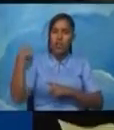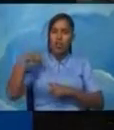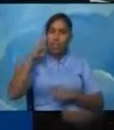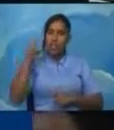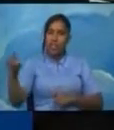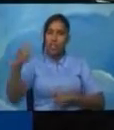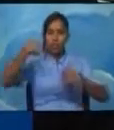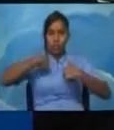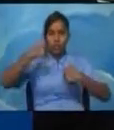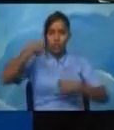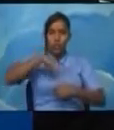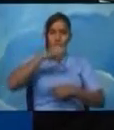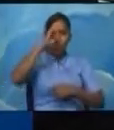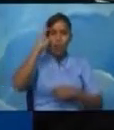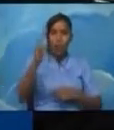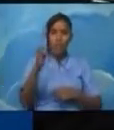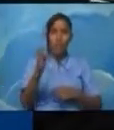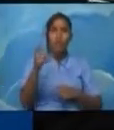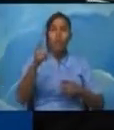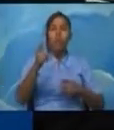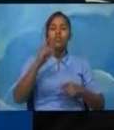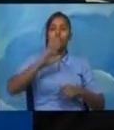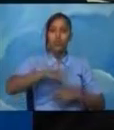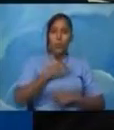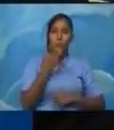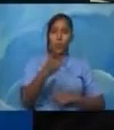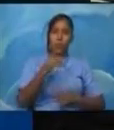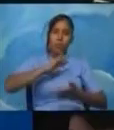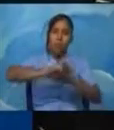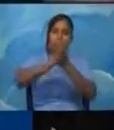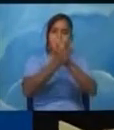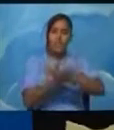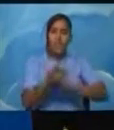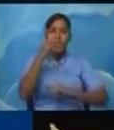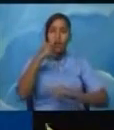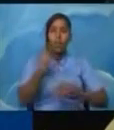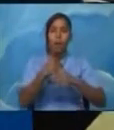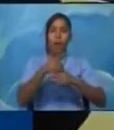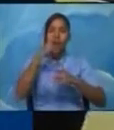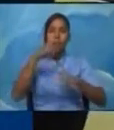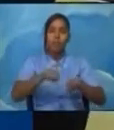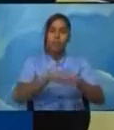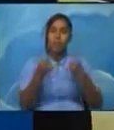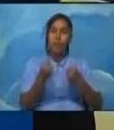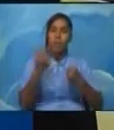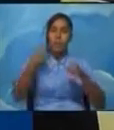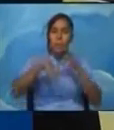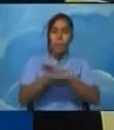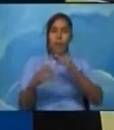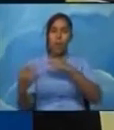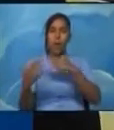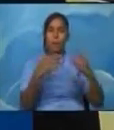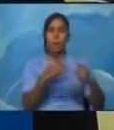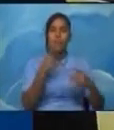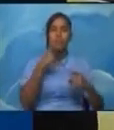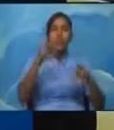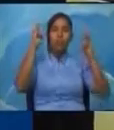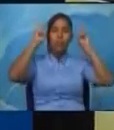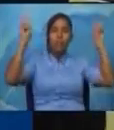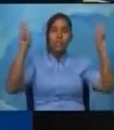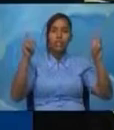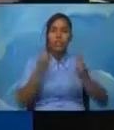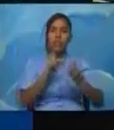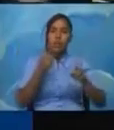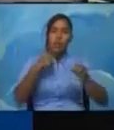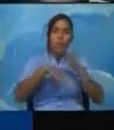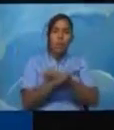altura, pues más fácil le pegamos, nosotros nos los comeremos como pan. Entonces vamos a pelear, les había dicho Moisés, y ellos dijeron: no, vamos